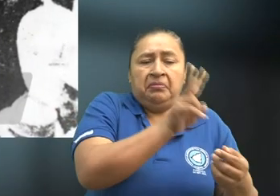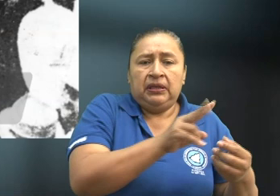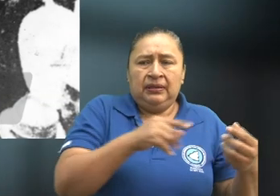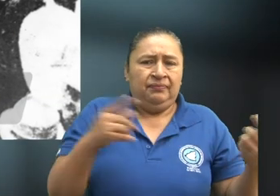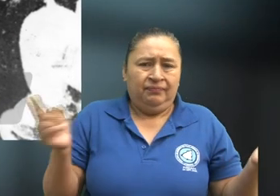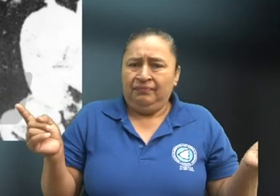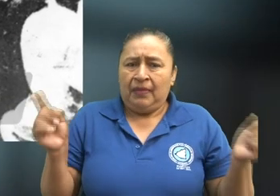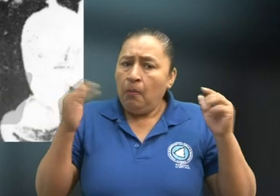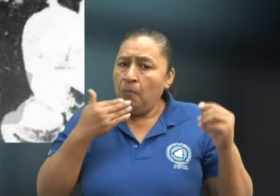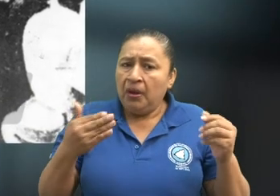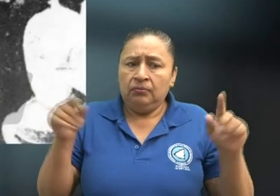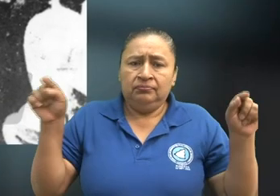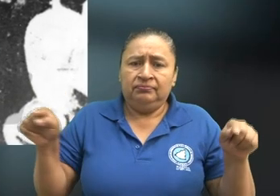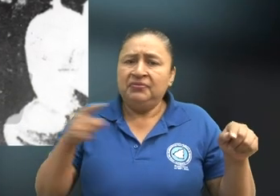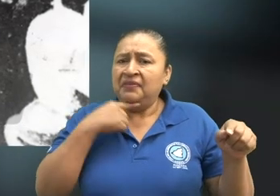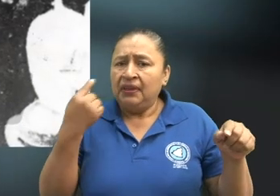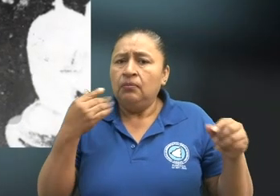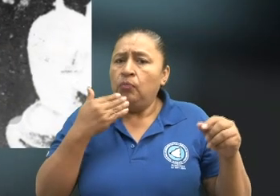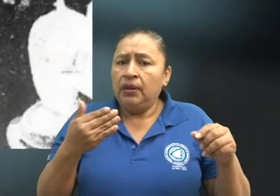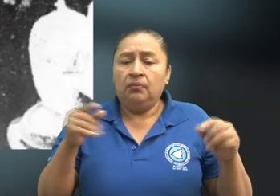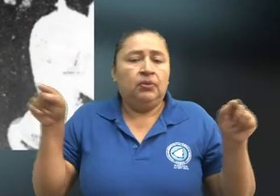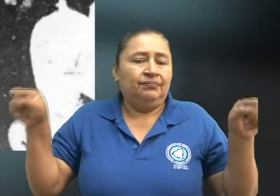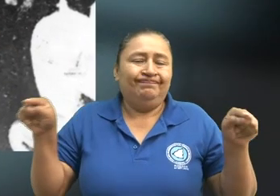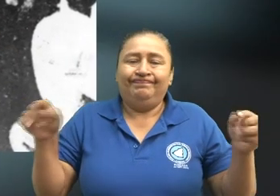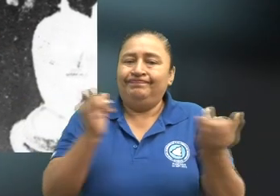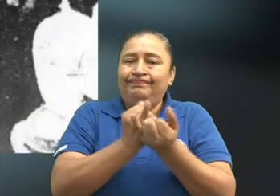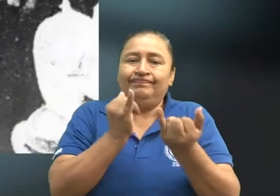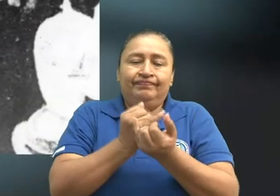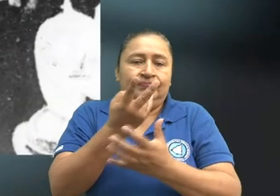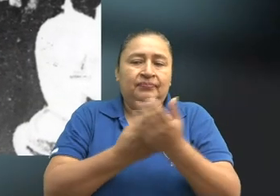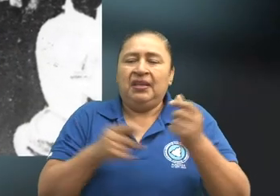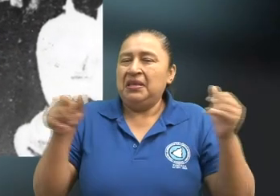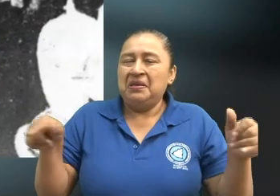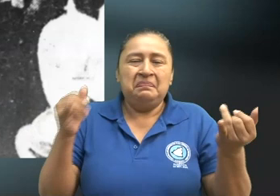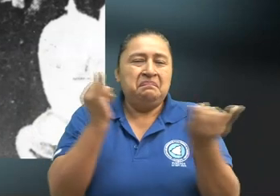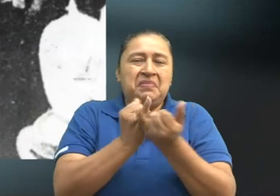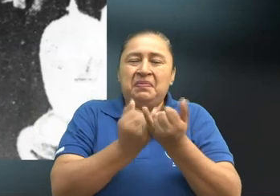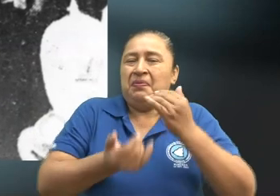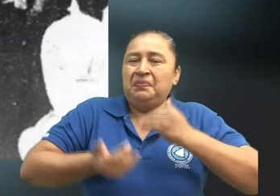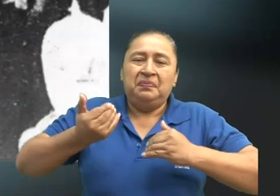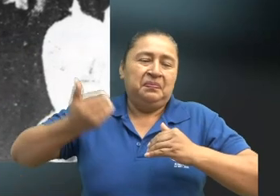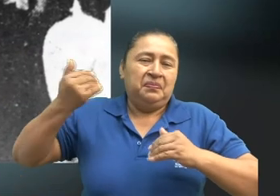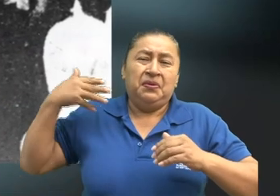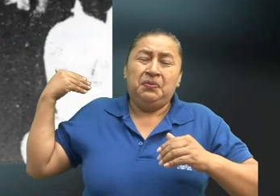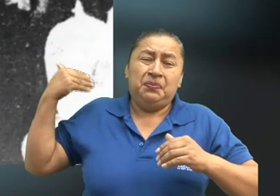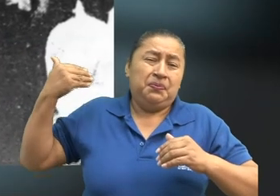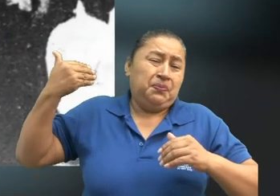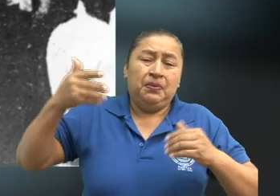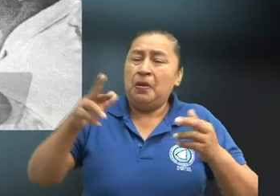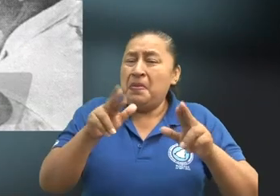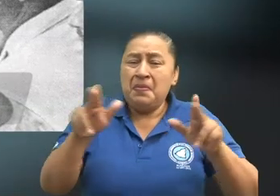es la verdadera opción, porque ellos representan lo que habían representado estos sectores conservadores de la